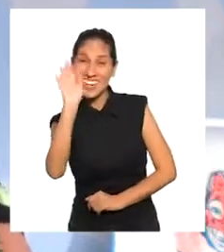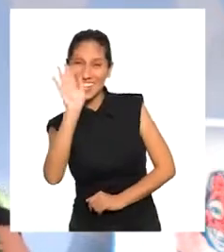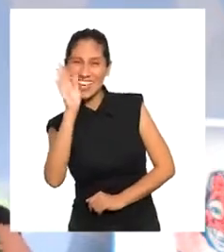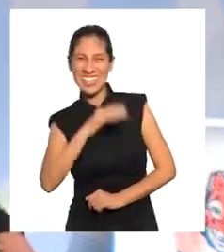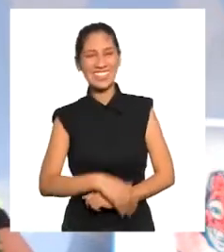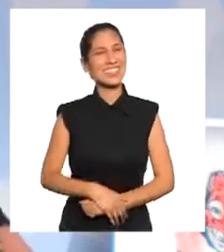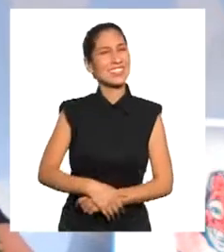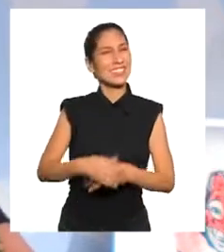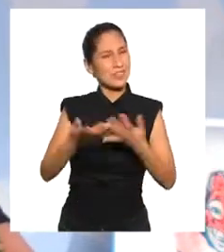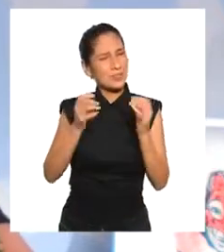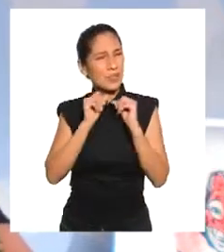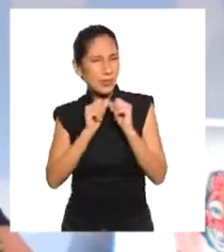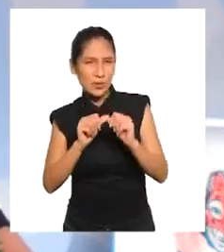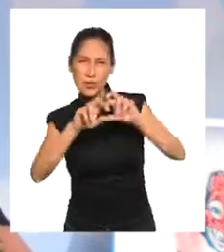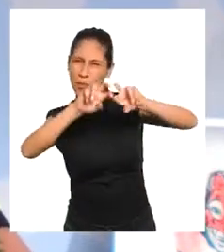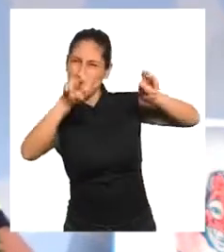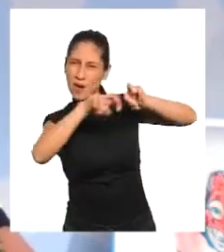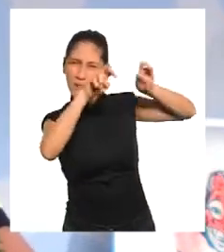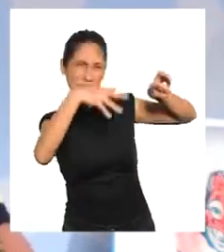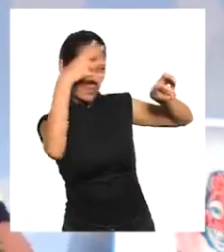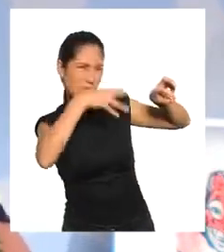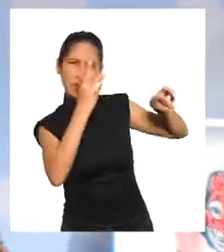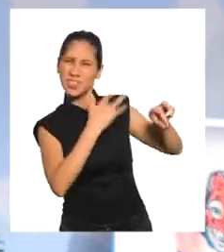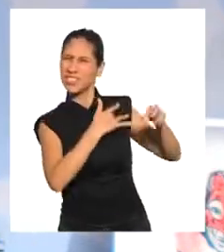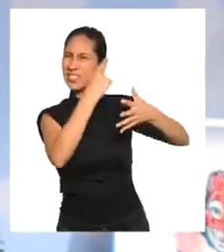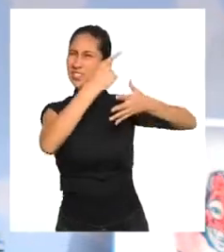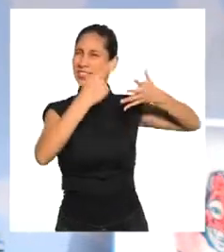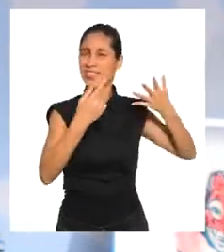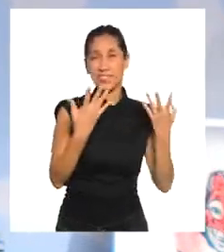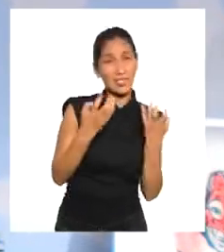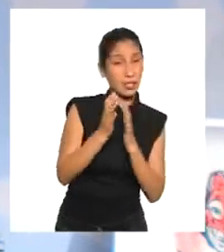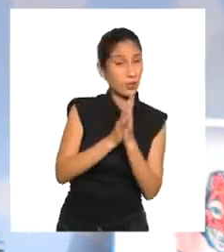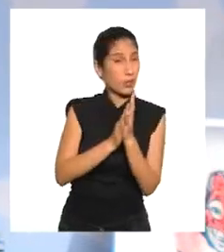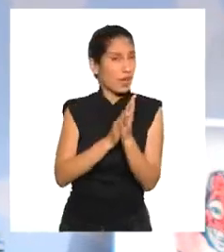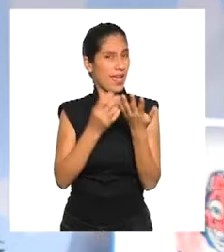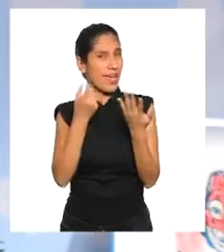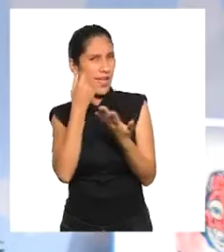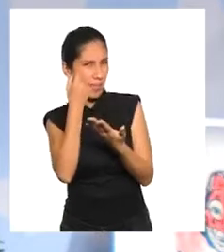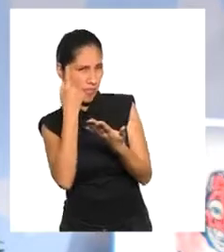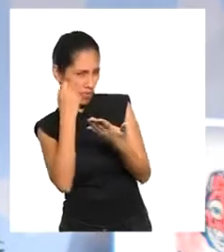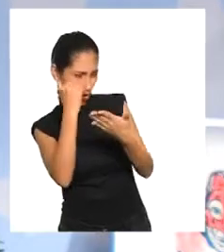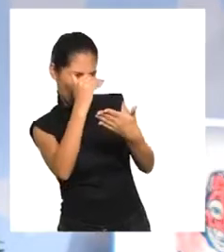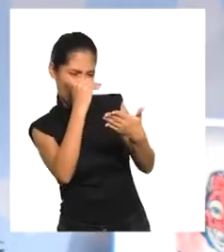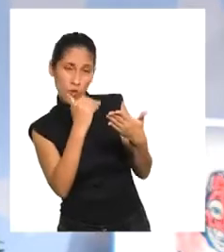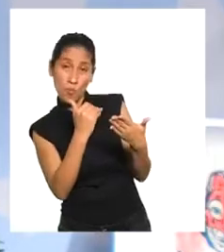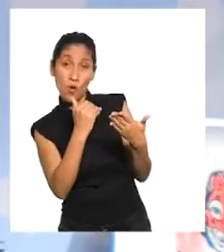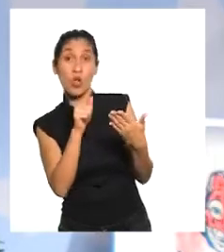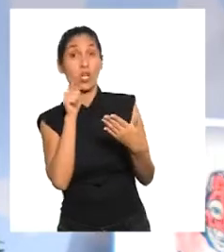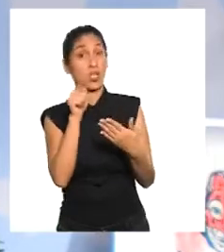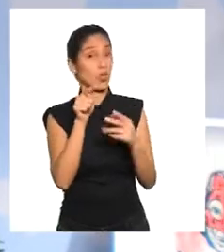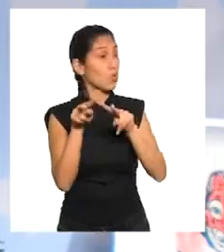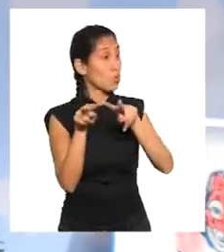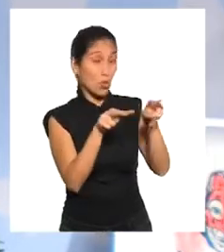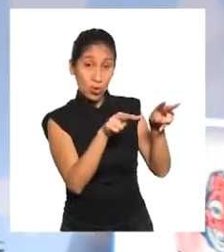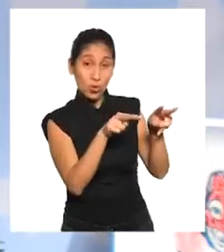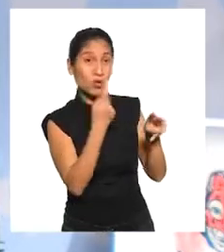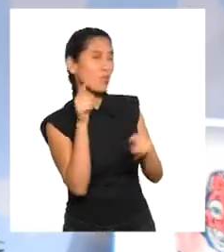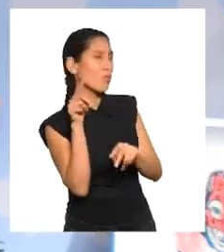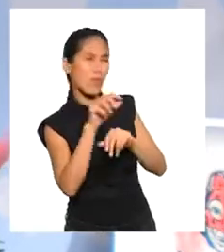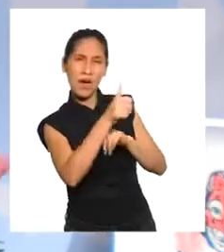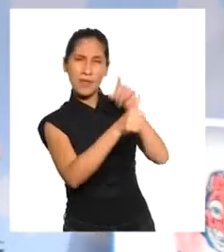Hola, sigo investigando sobre las emociones. Quisiera comprender cómo la asertividad y la empatía pueden contribuir